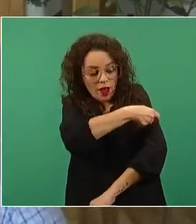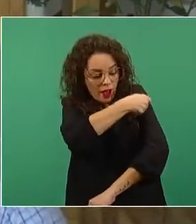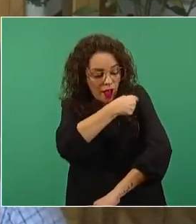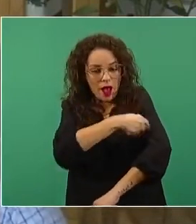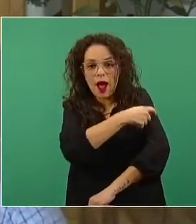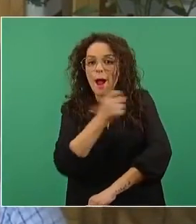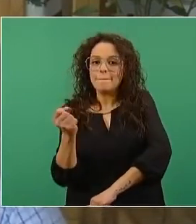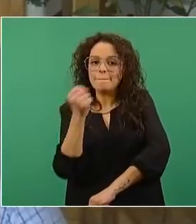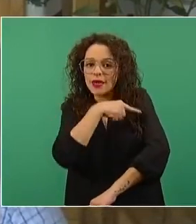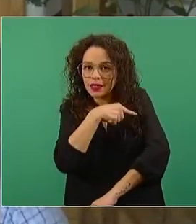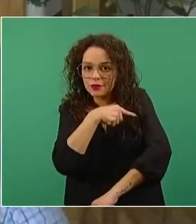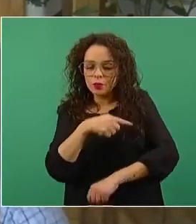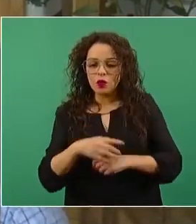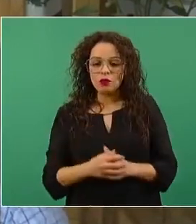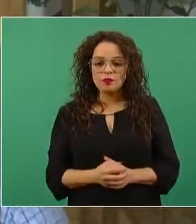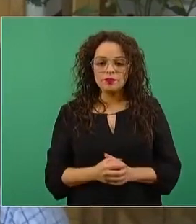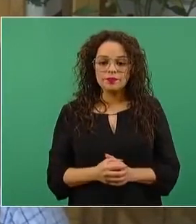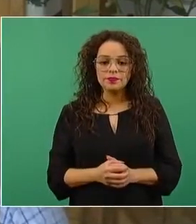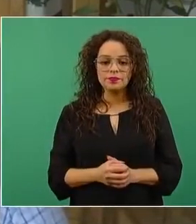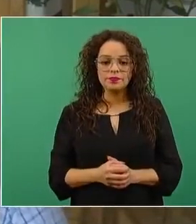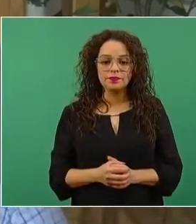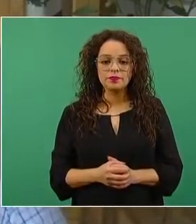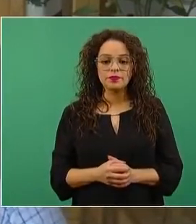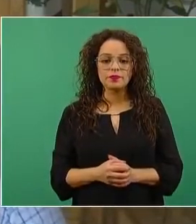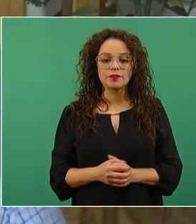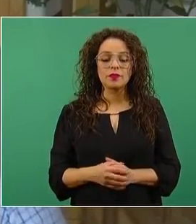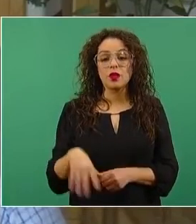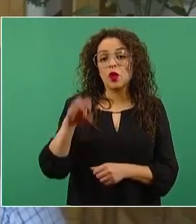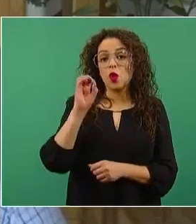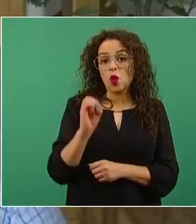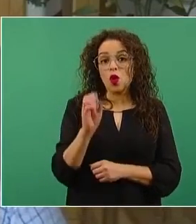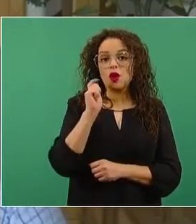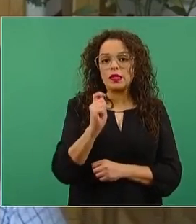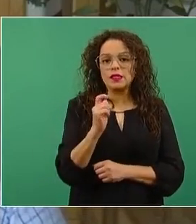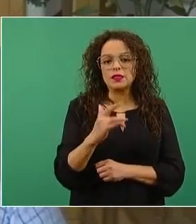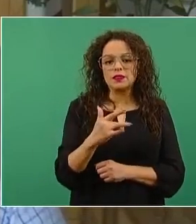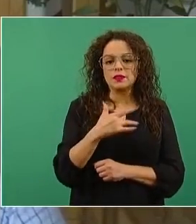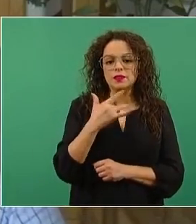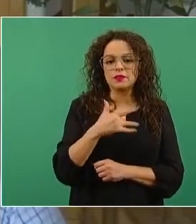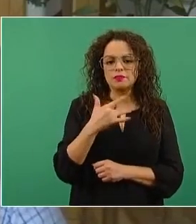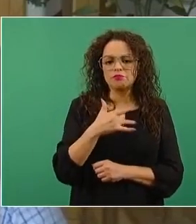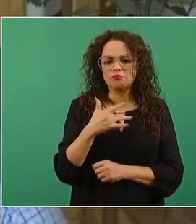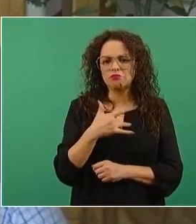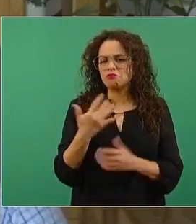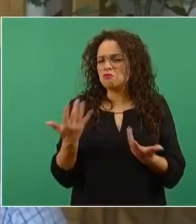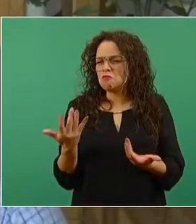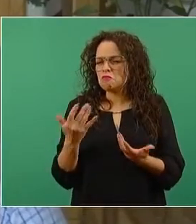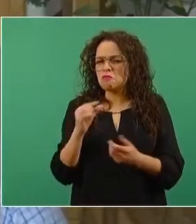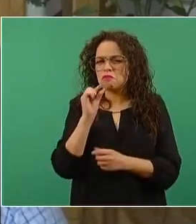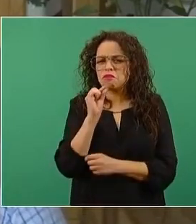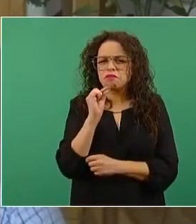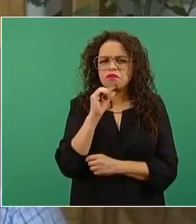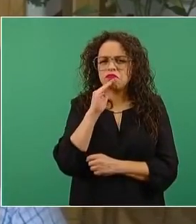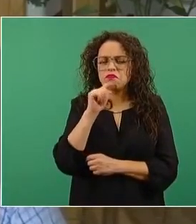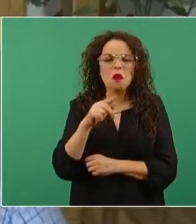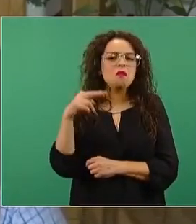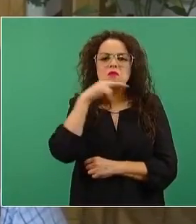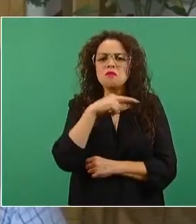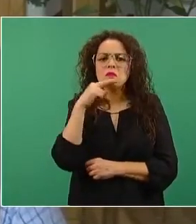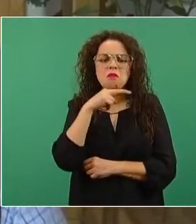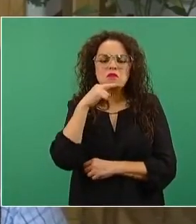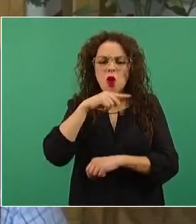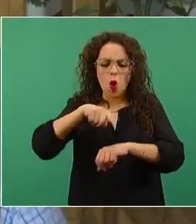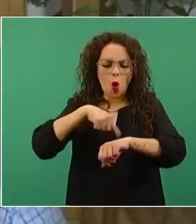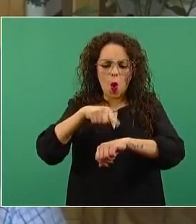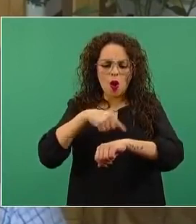vacuna, o que produce en su momento sintomatología transitoria, que se resuelve en siguientes